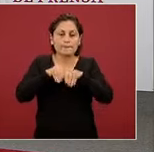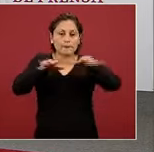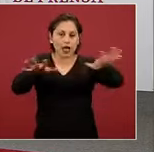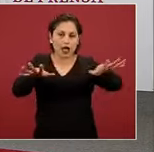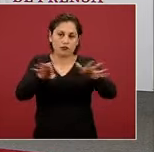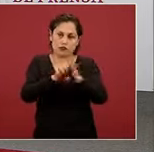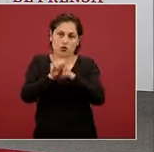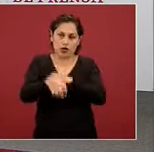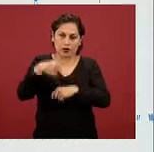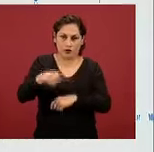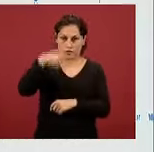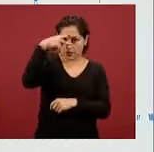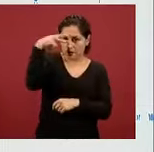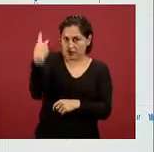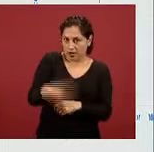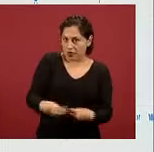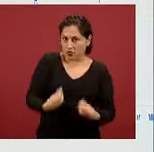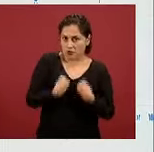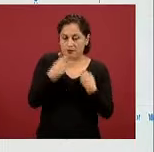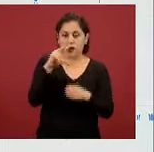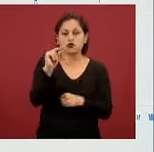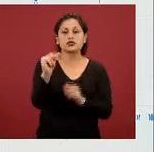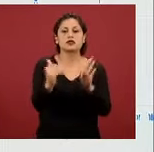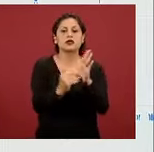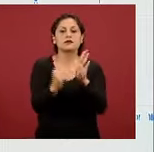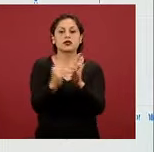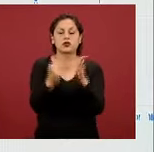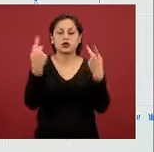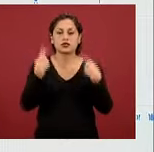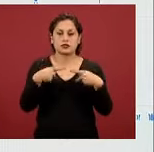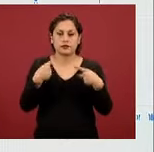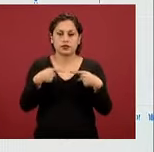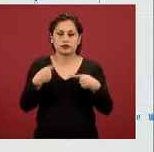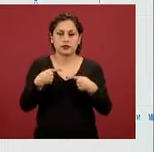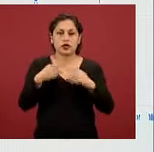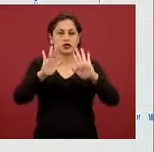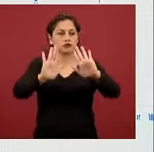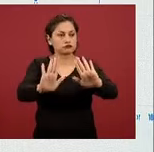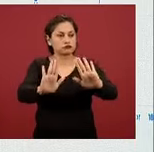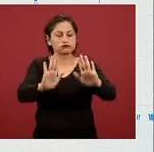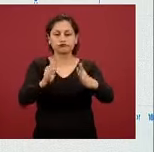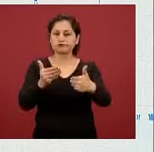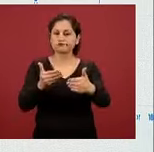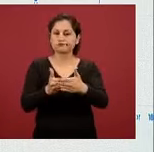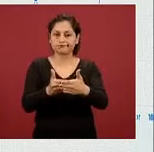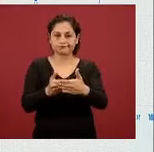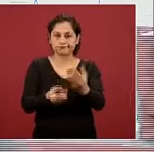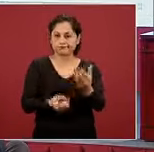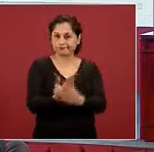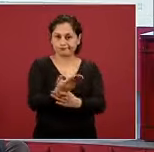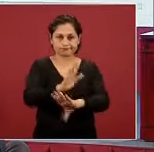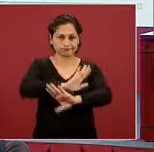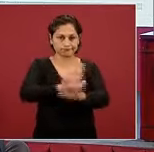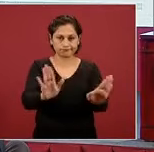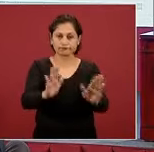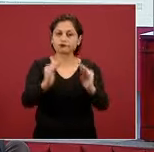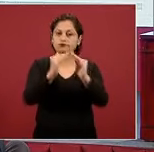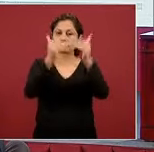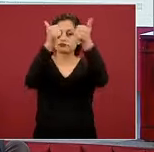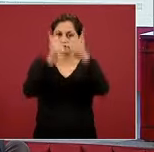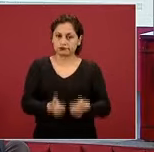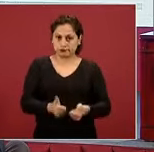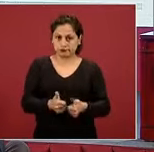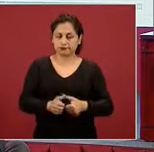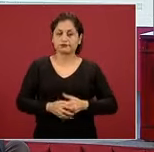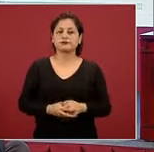mexicano, 80 millones de personas salgan del espacio público y entonces se evitan los contagios. Veamos un